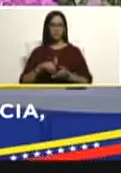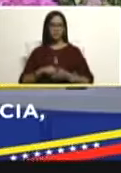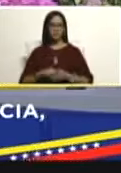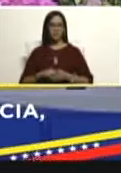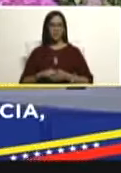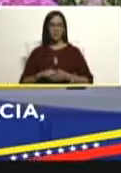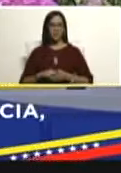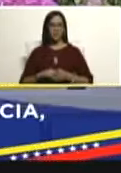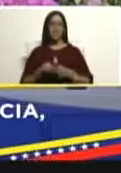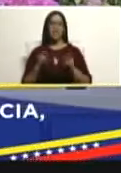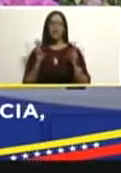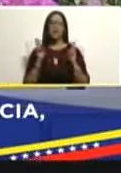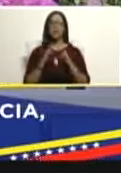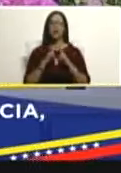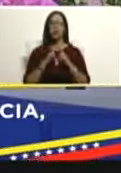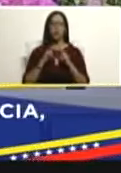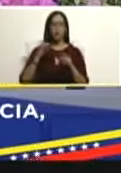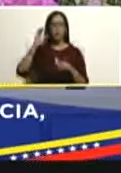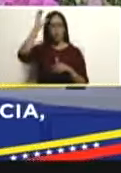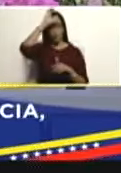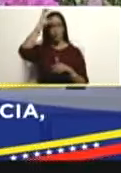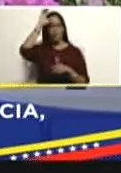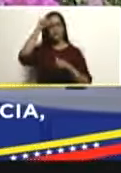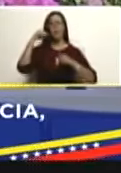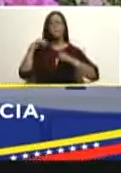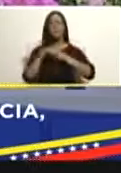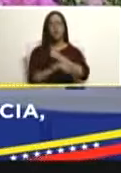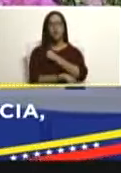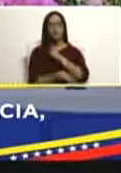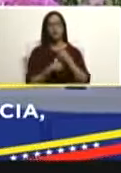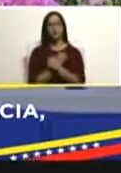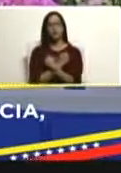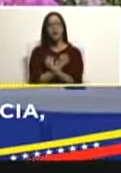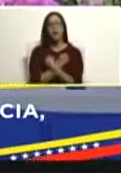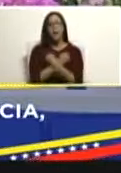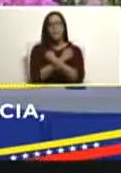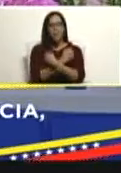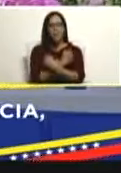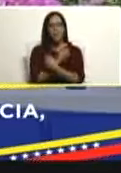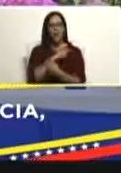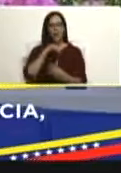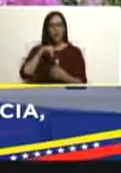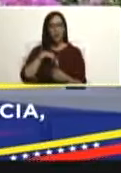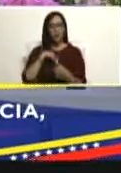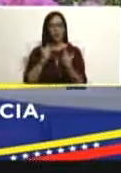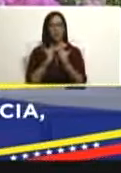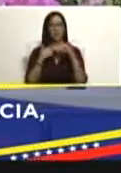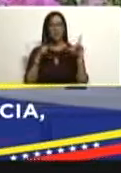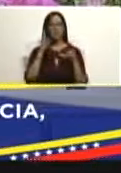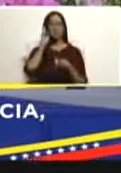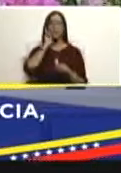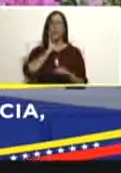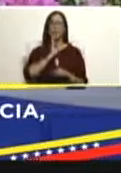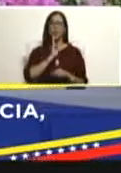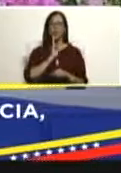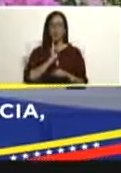y el conocimiento profundo y el amor a nuestro libertador Simón